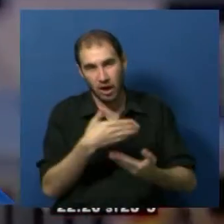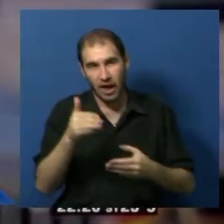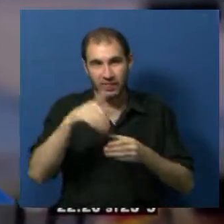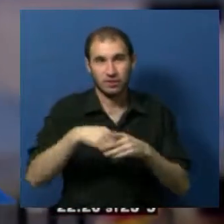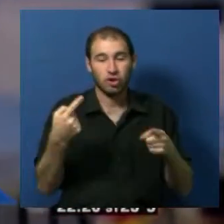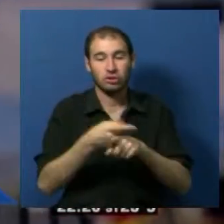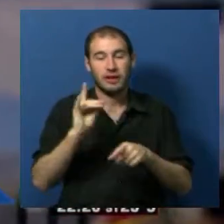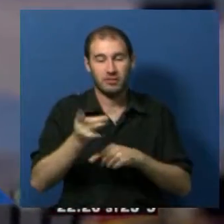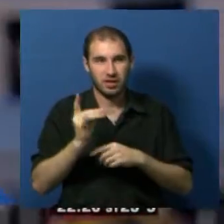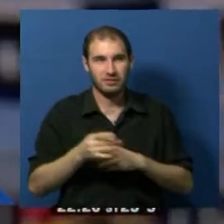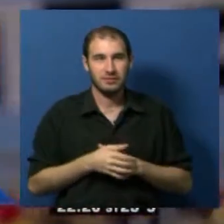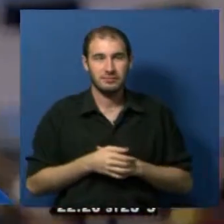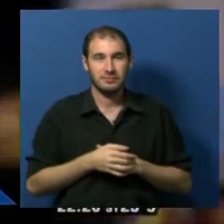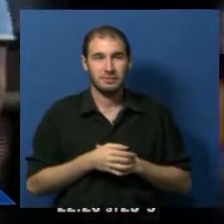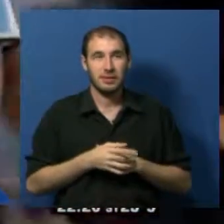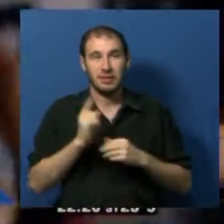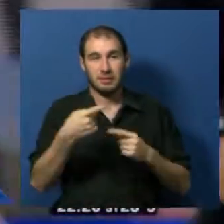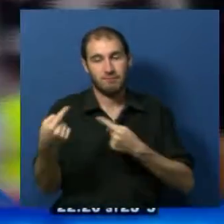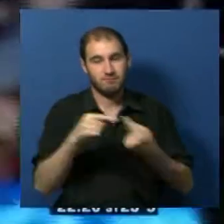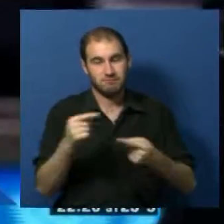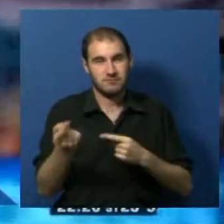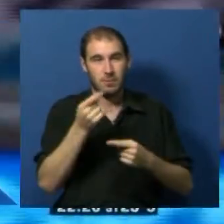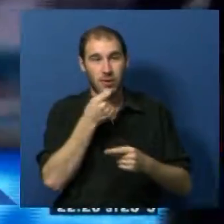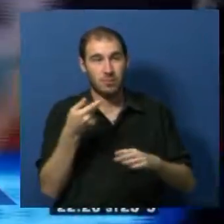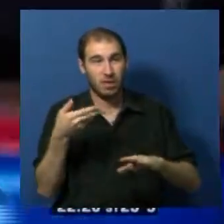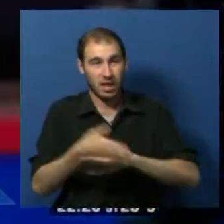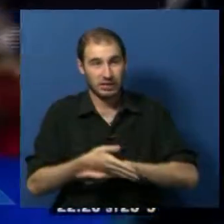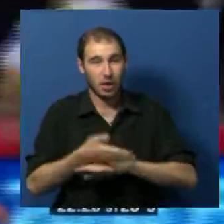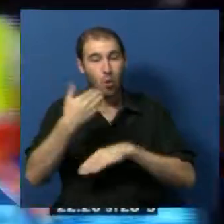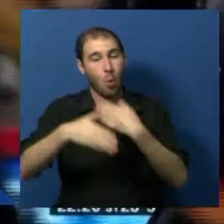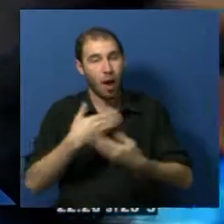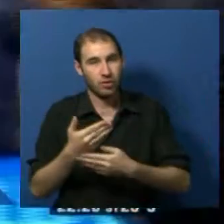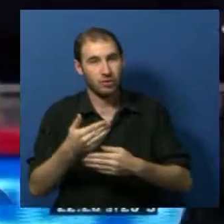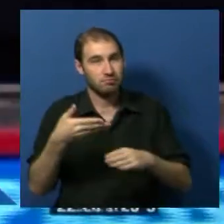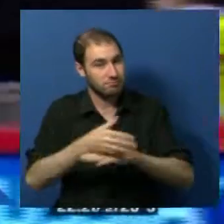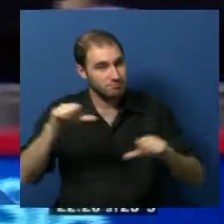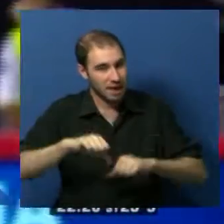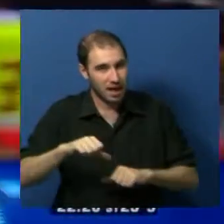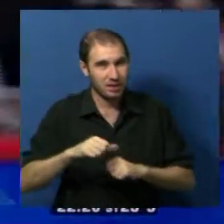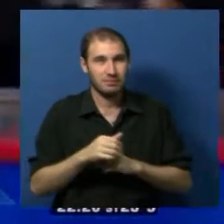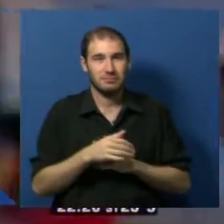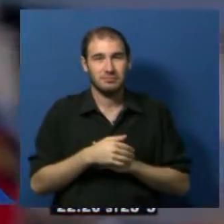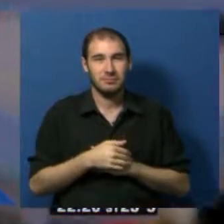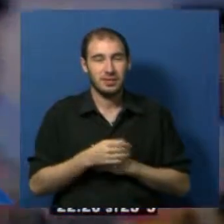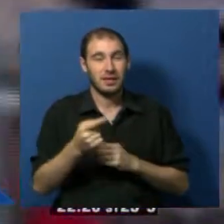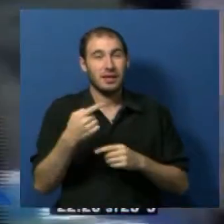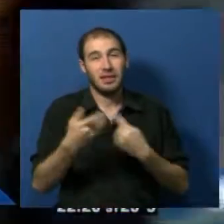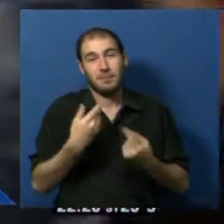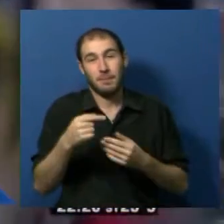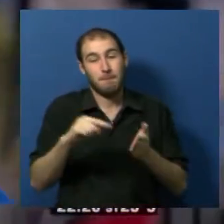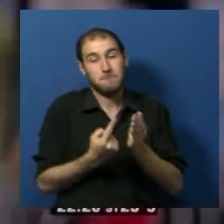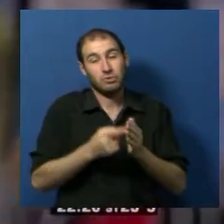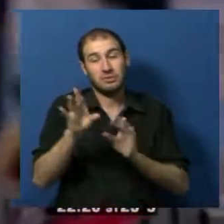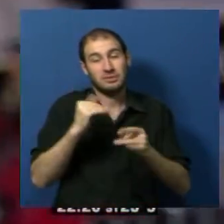¿sí? Y también está la discusión que si ingresan a un jugador mal ingresado, valga la redundancia, podría perder puntos la